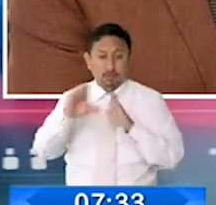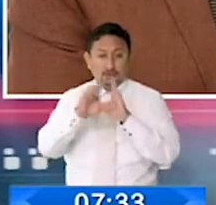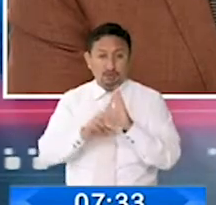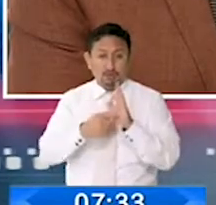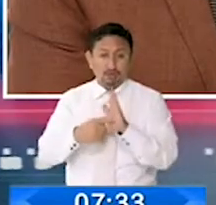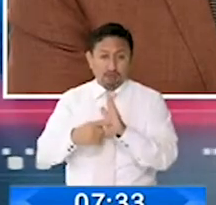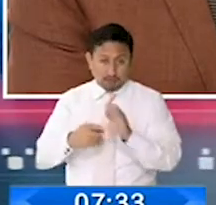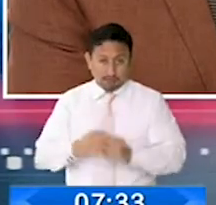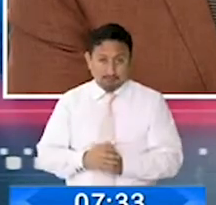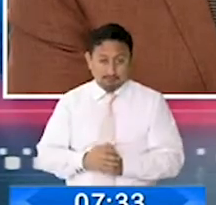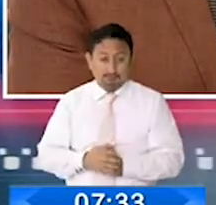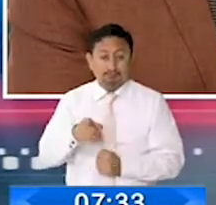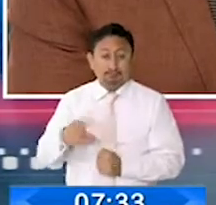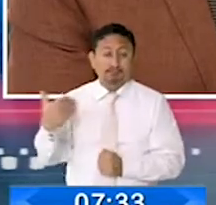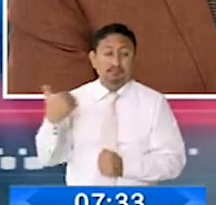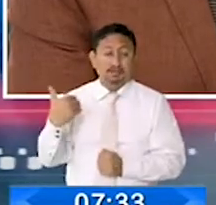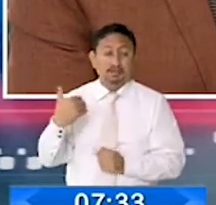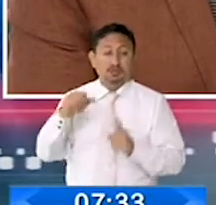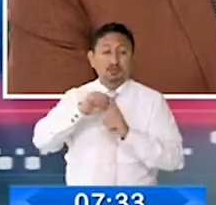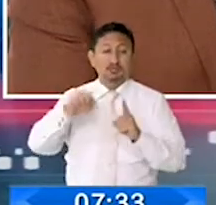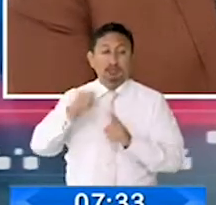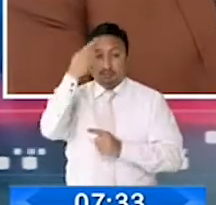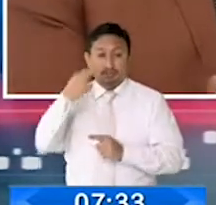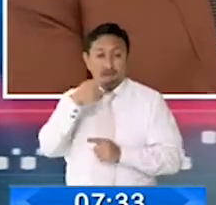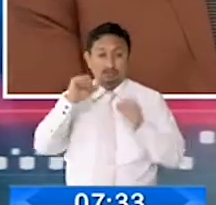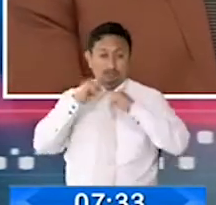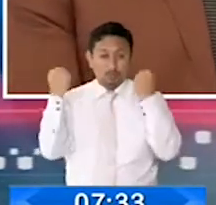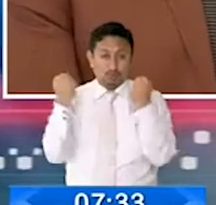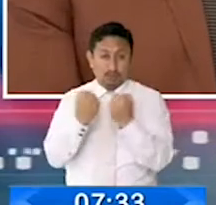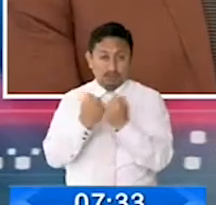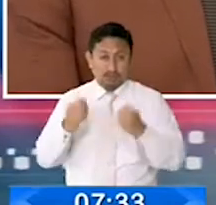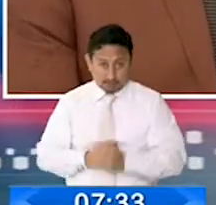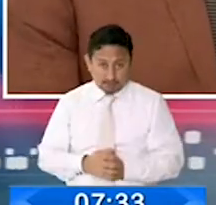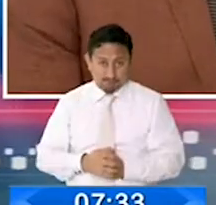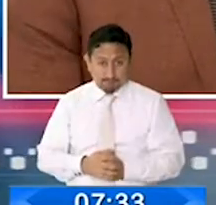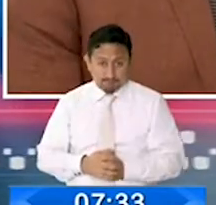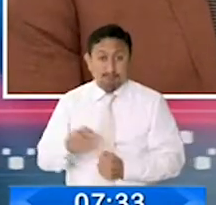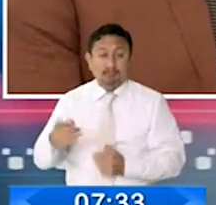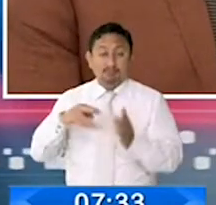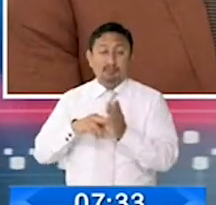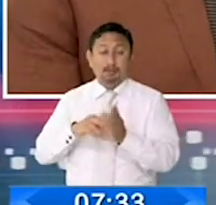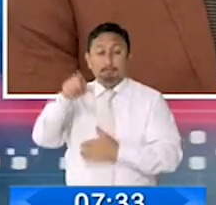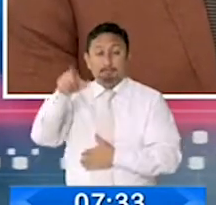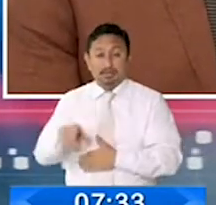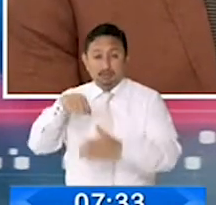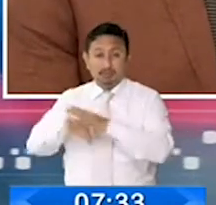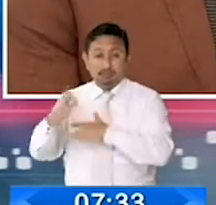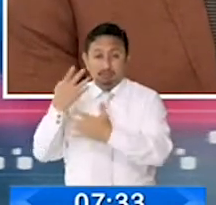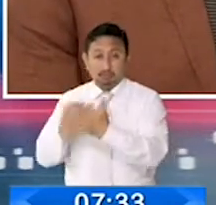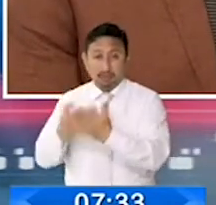constitucionales y jurídicas que tiene un sistema de rehabilitación social, que en buen romance es la rehabilitación y